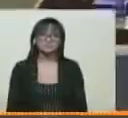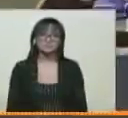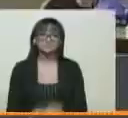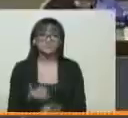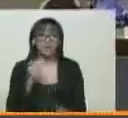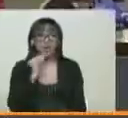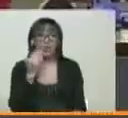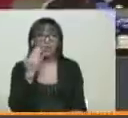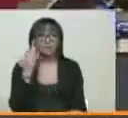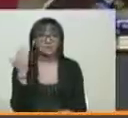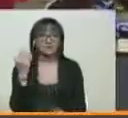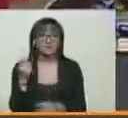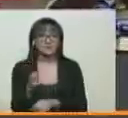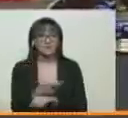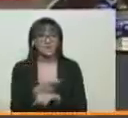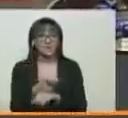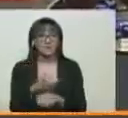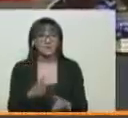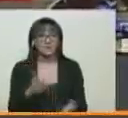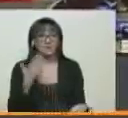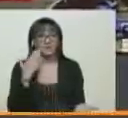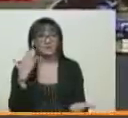joven gobernador.